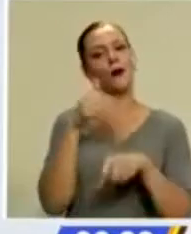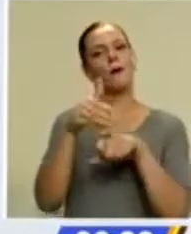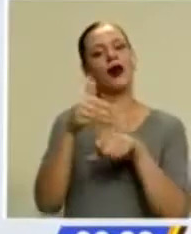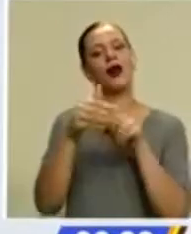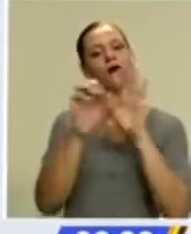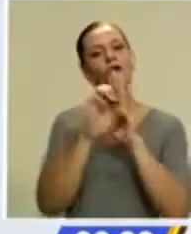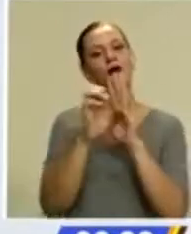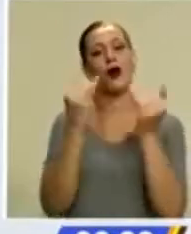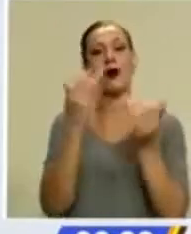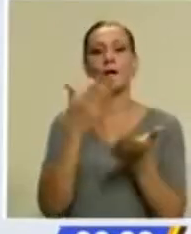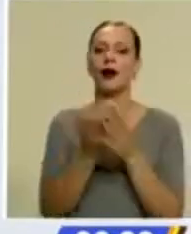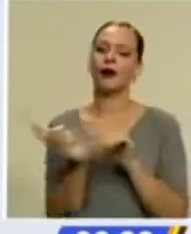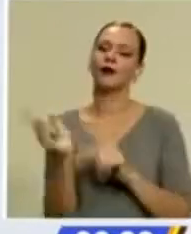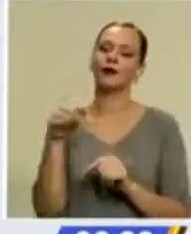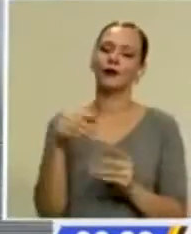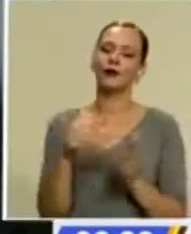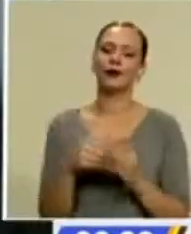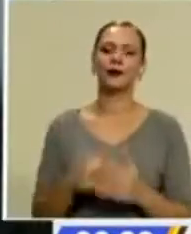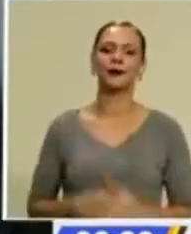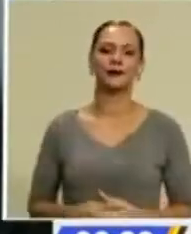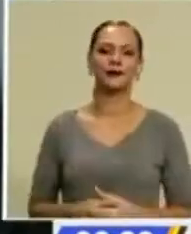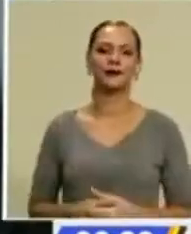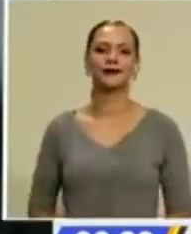mandarnos las fotos. Vamos a la pausa y ya casi volvemos.